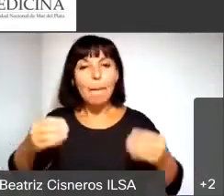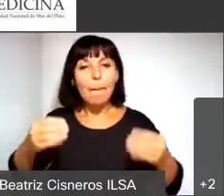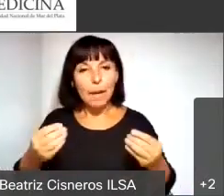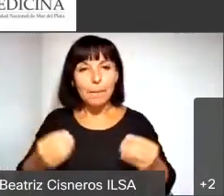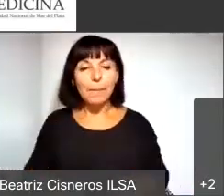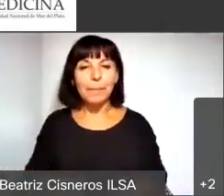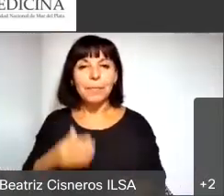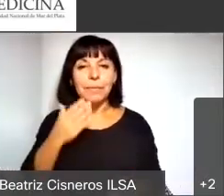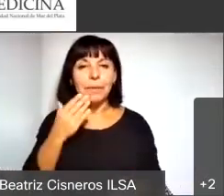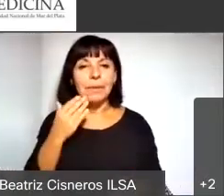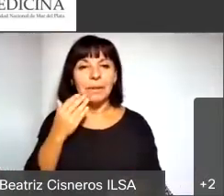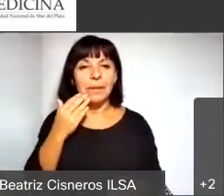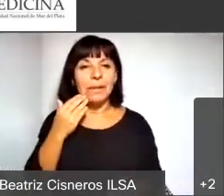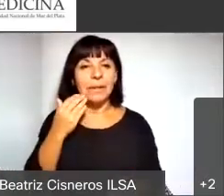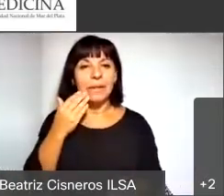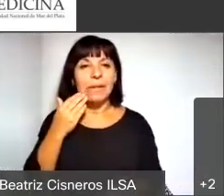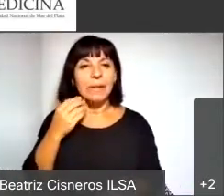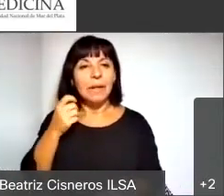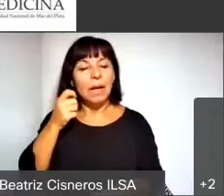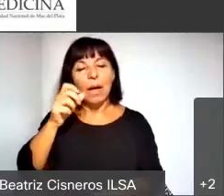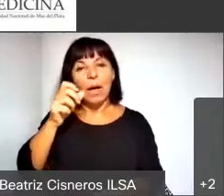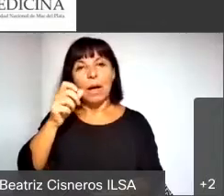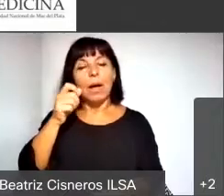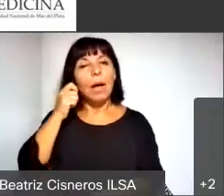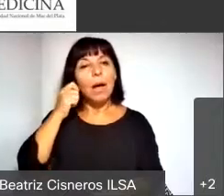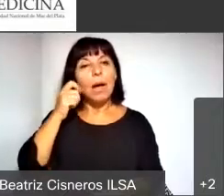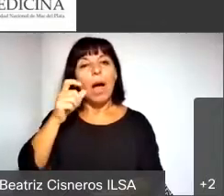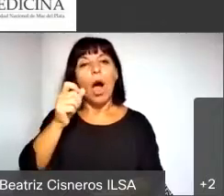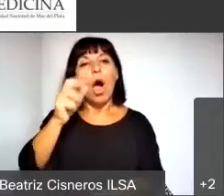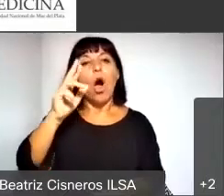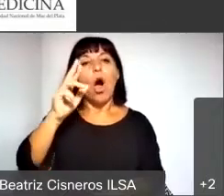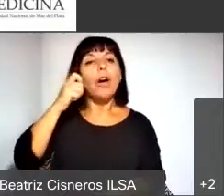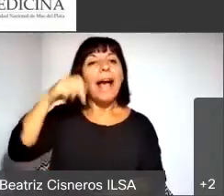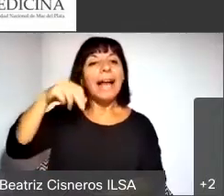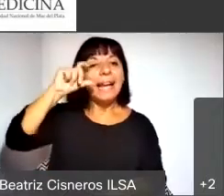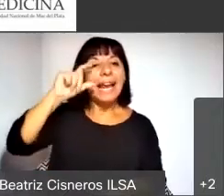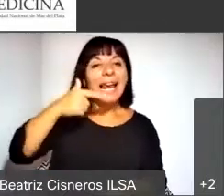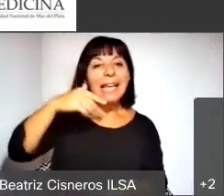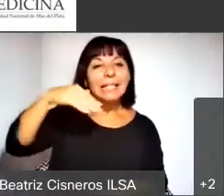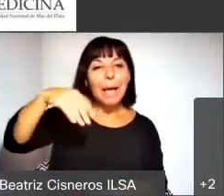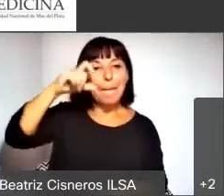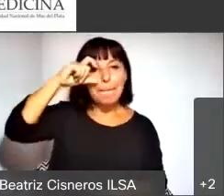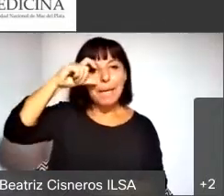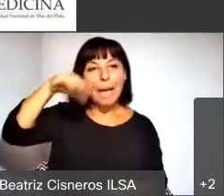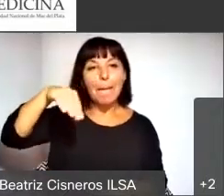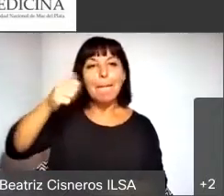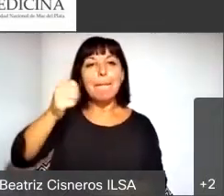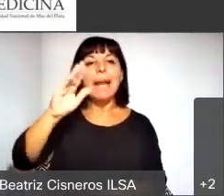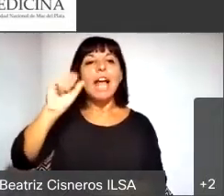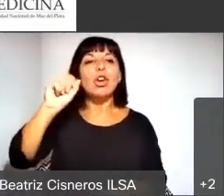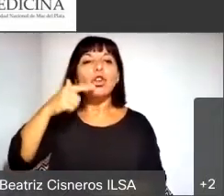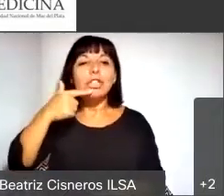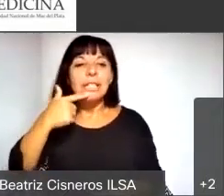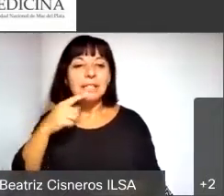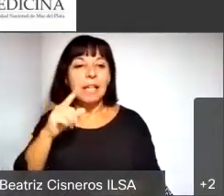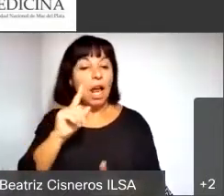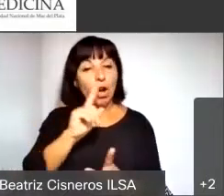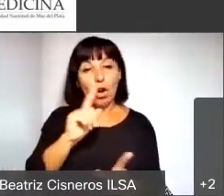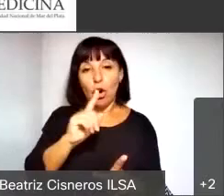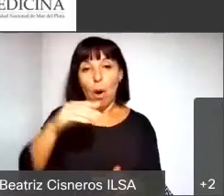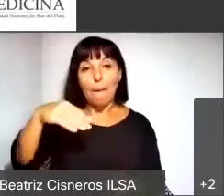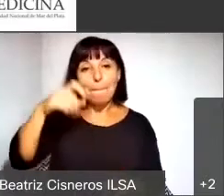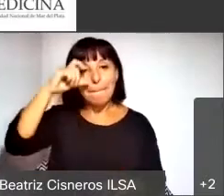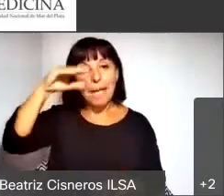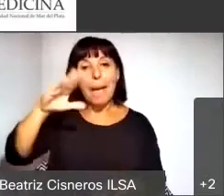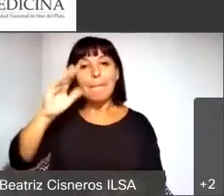Vamos a discriminar las organelas en organelas membranosas y organelas no membranosas. ¿De qué depende esta